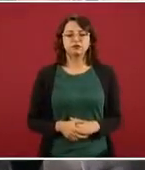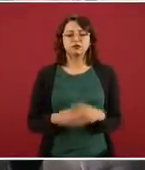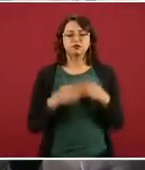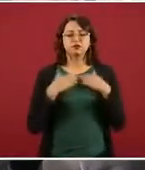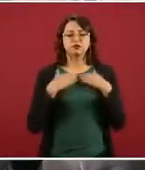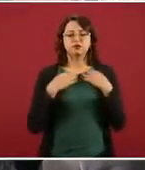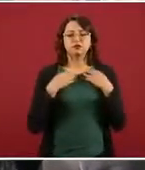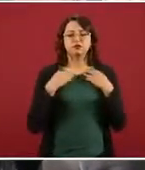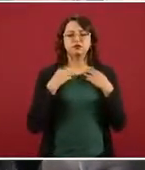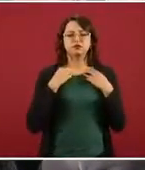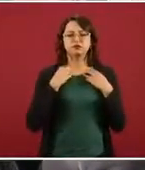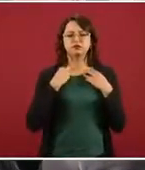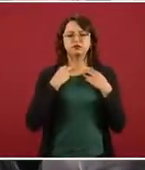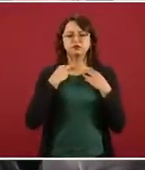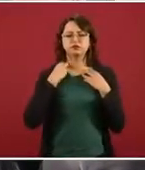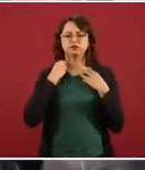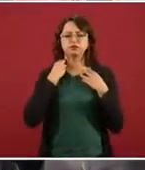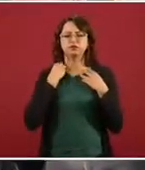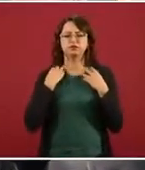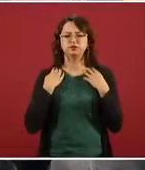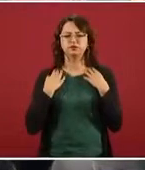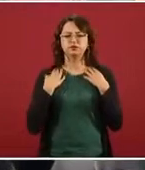Y les vamos a informar,